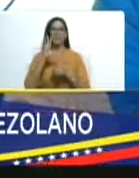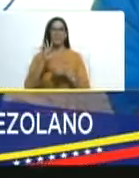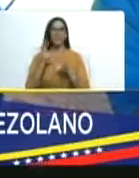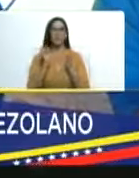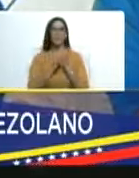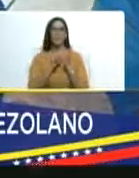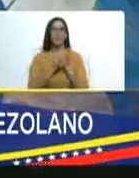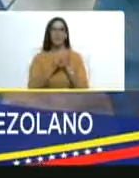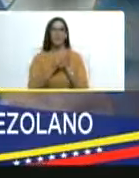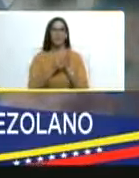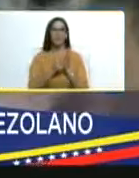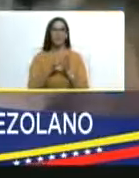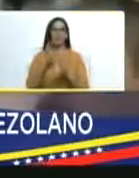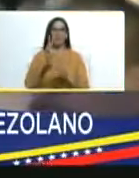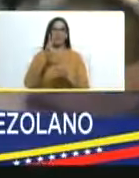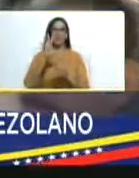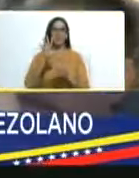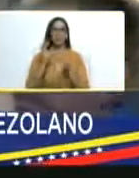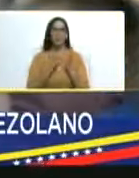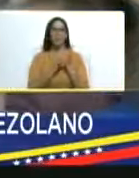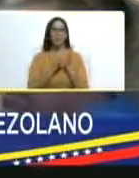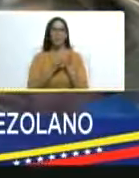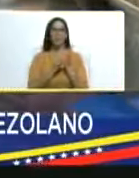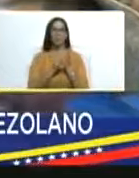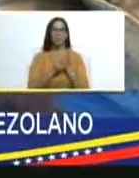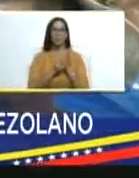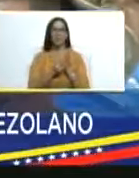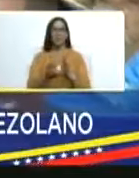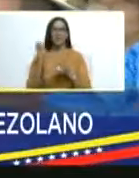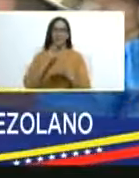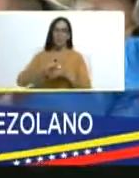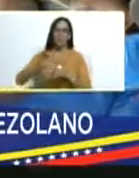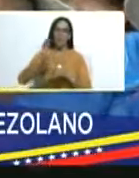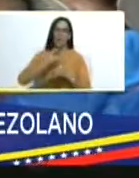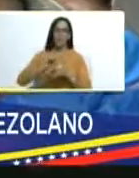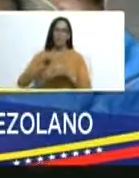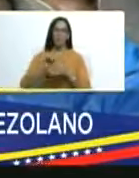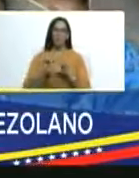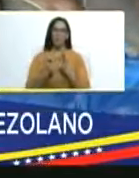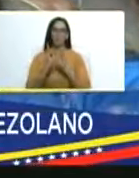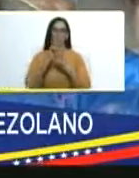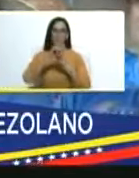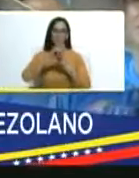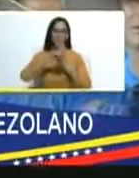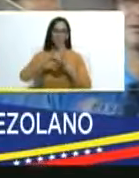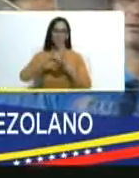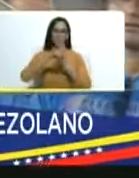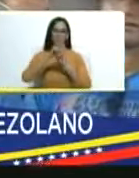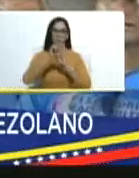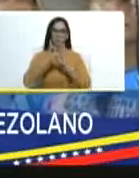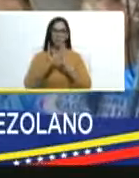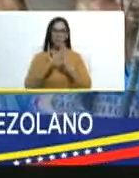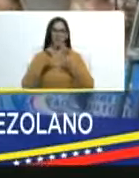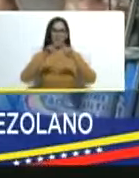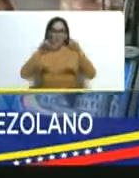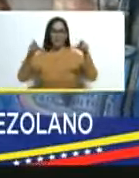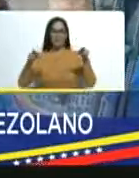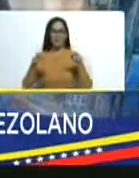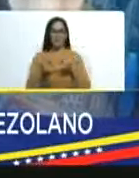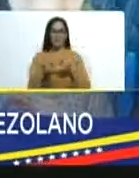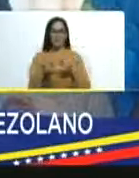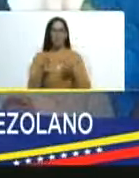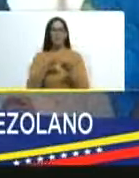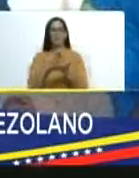minutos, escuchen bien, cada 35 minutos está enviando la señal a un sistema. Ese sistema va a tener en el estado y a